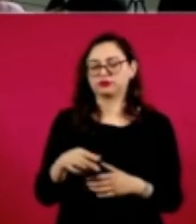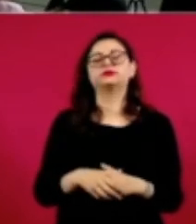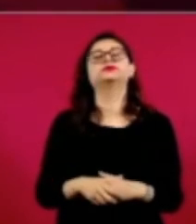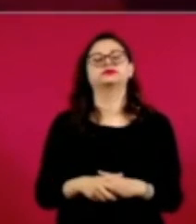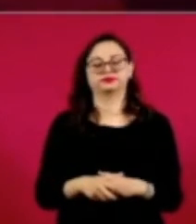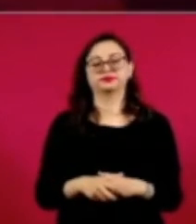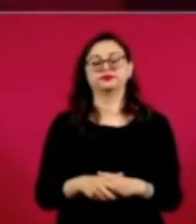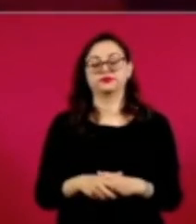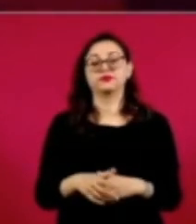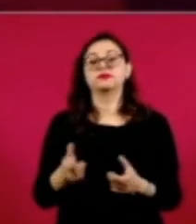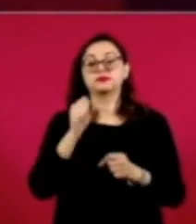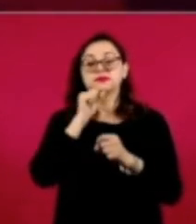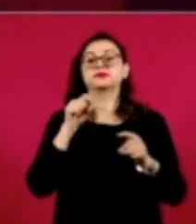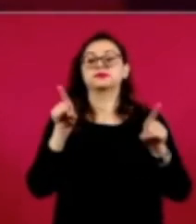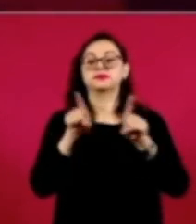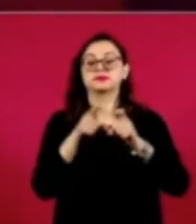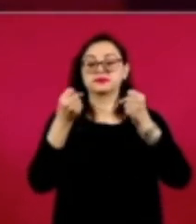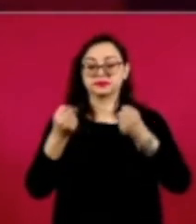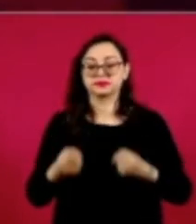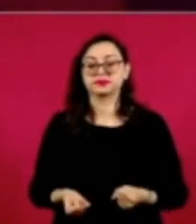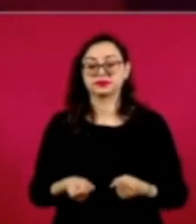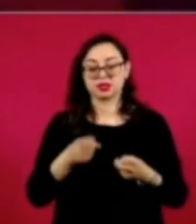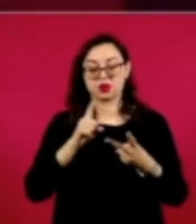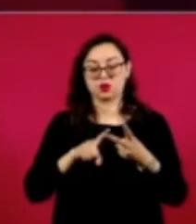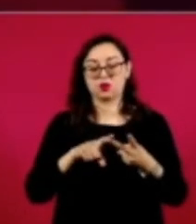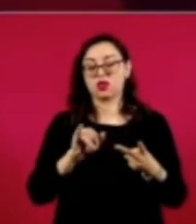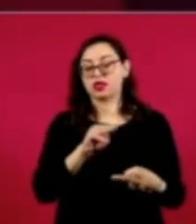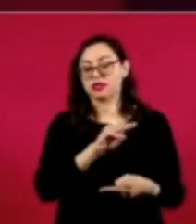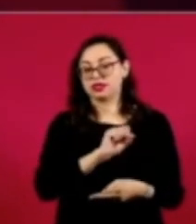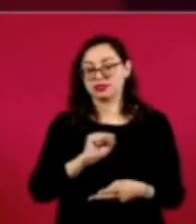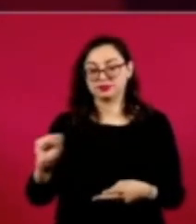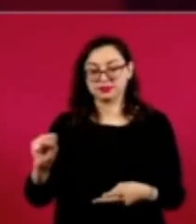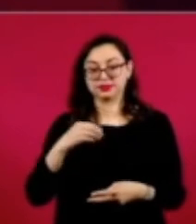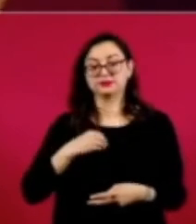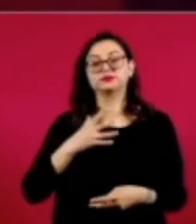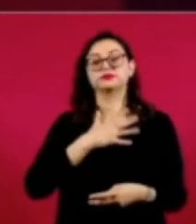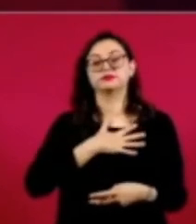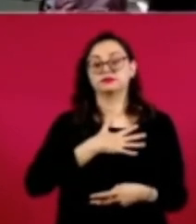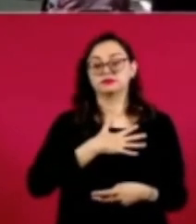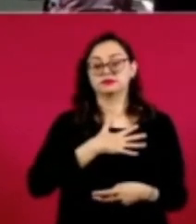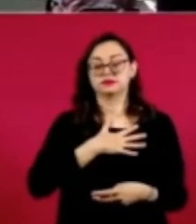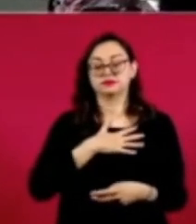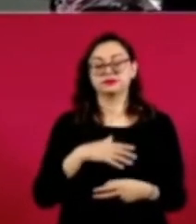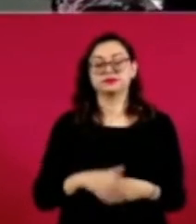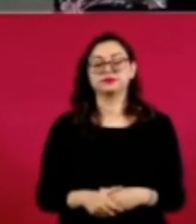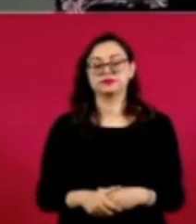Y el seguro igual y el IMSS Bienestar. Bueno,